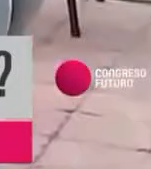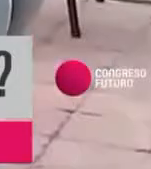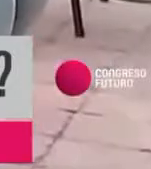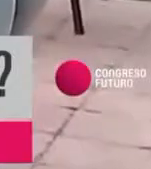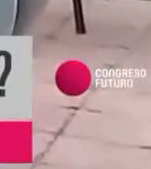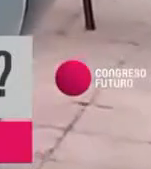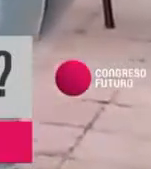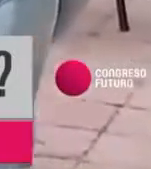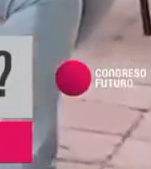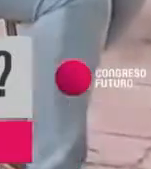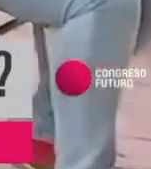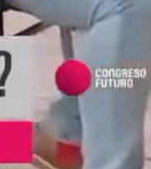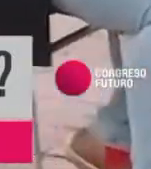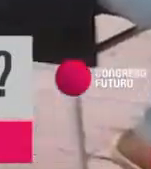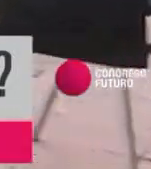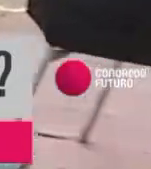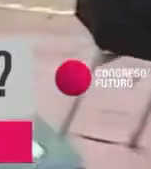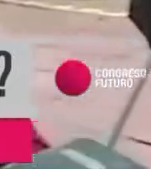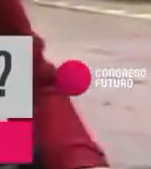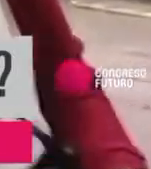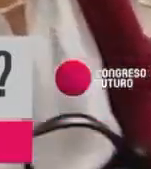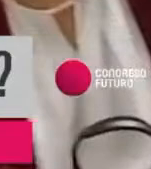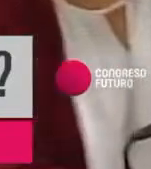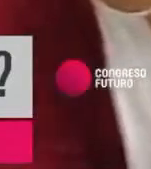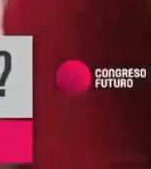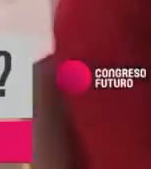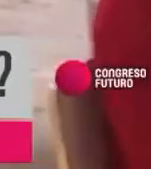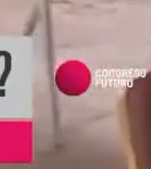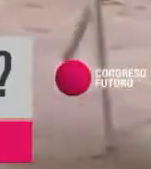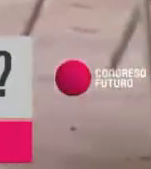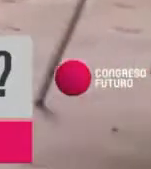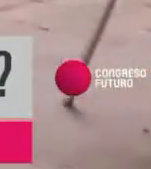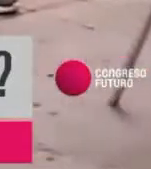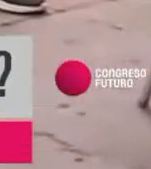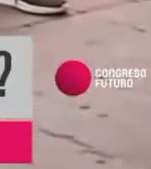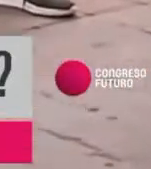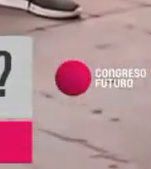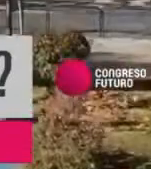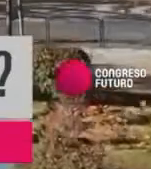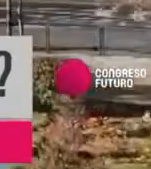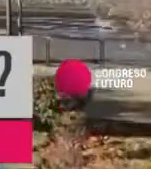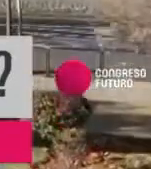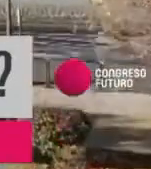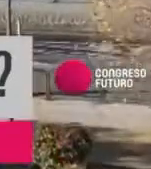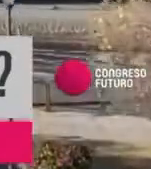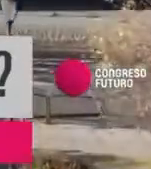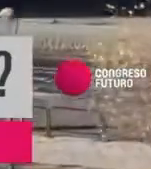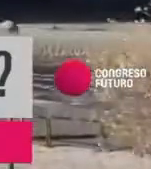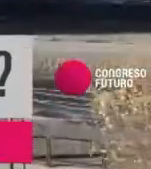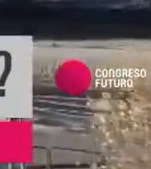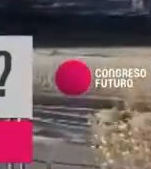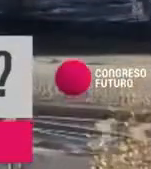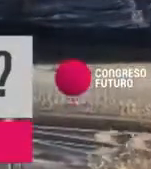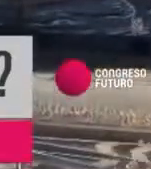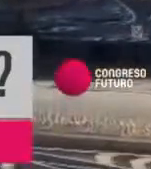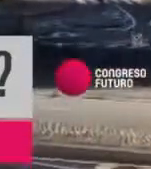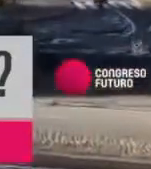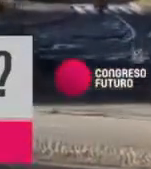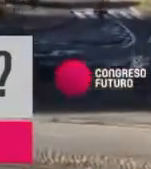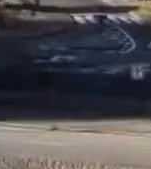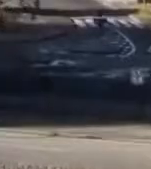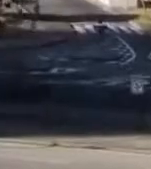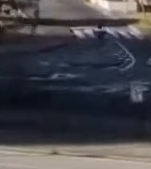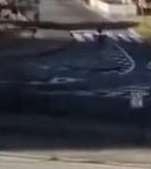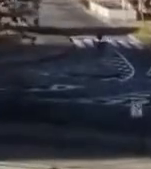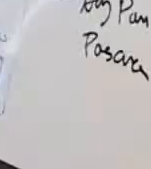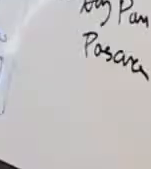a conocernos y a reconocernos en el resto. Eso es Diálogos de Congreso Futuro. Cuando pensamos en hacer diálogos, que